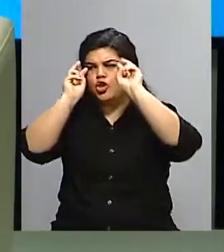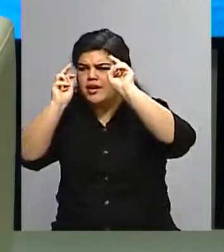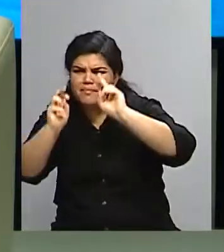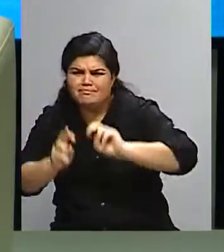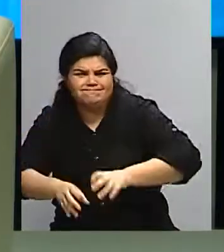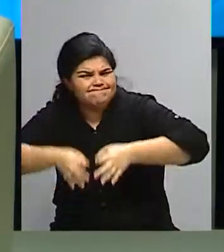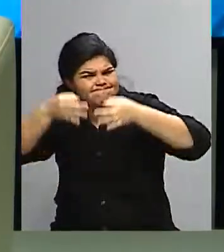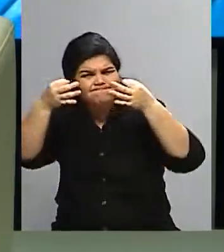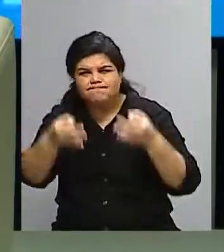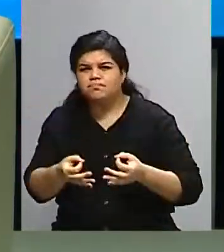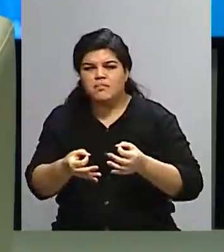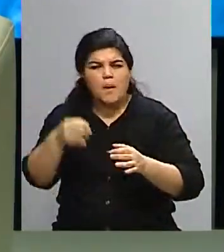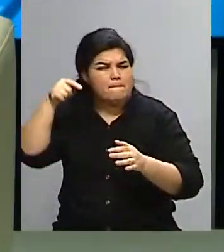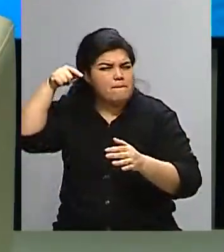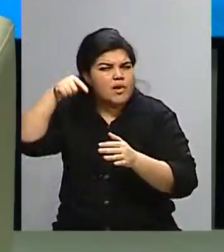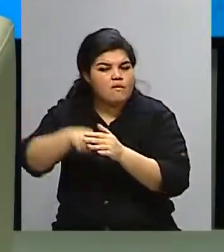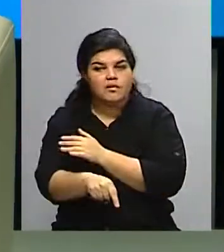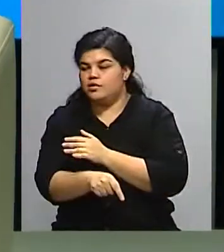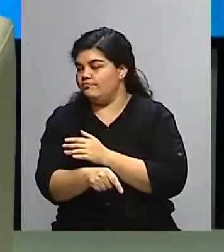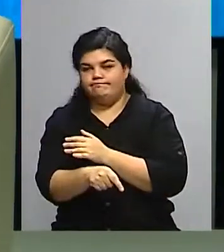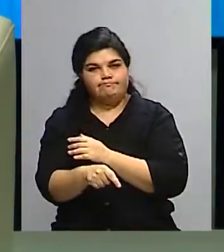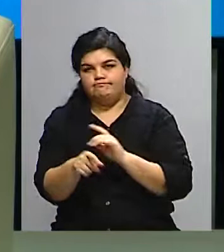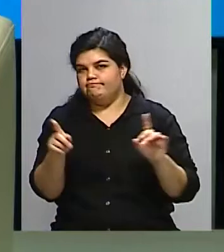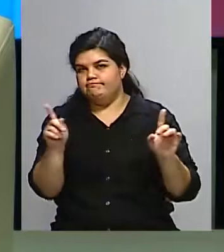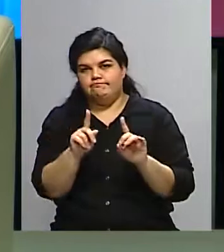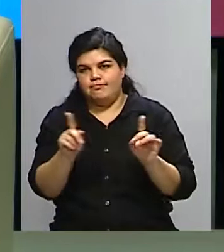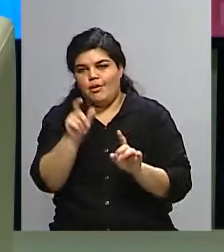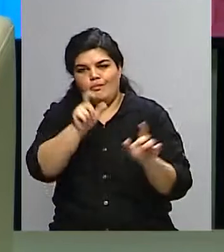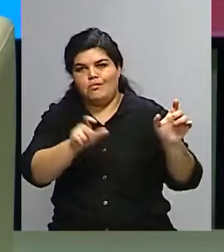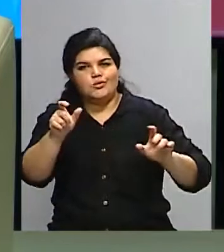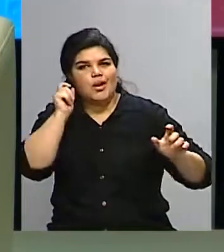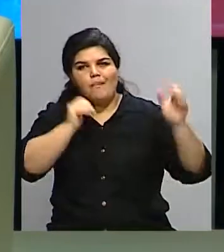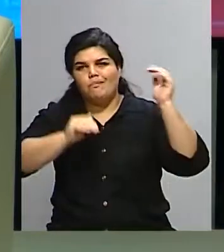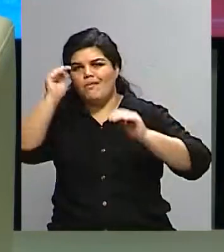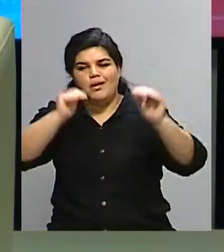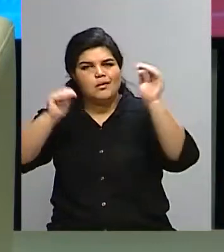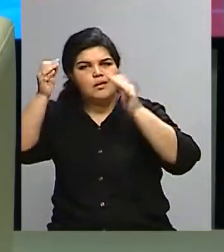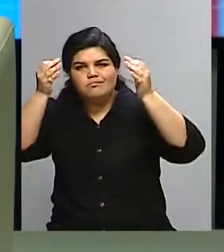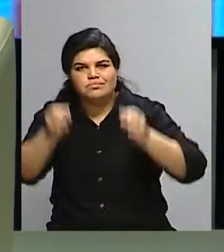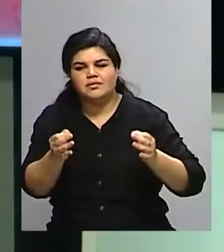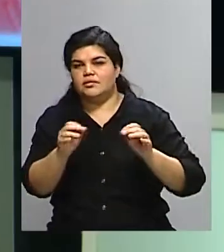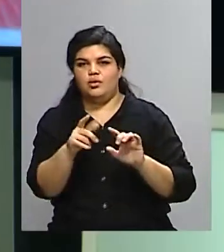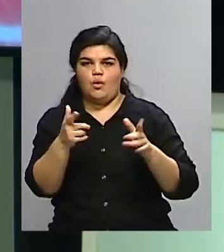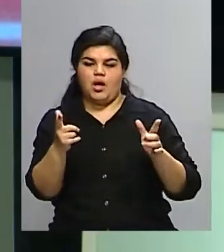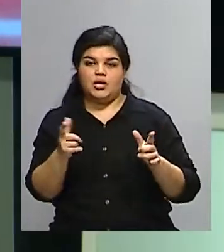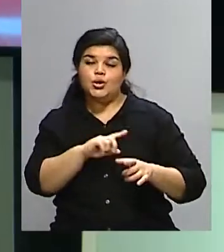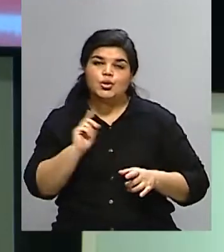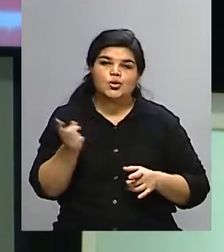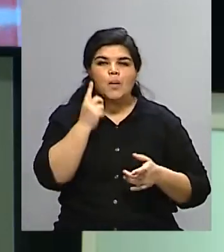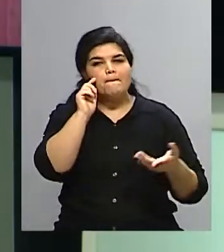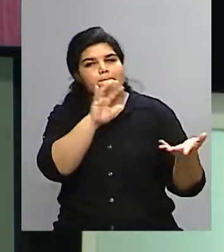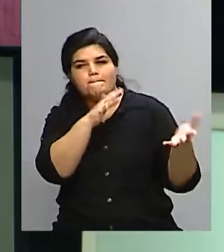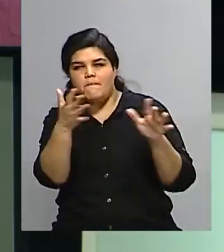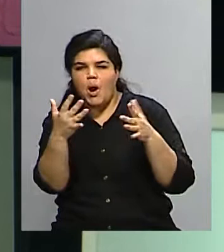profundicen sobre determinados aspectos de las personas mayores. Nosotros podemos inferir cuántas personas están